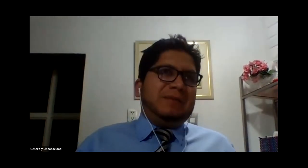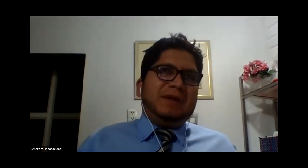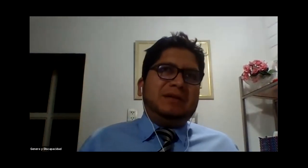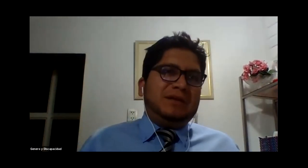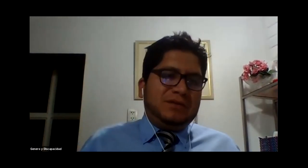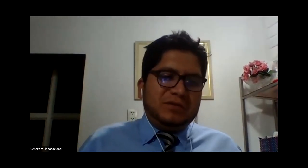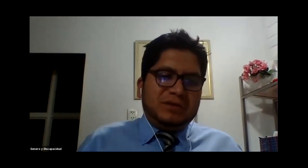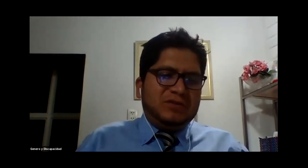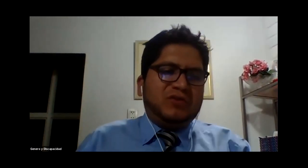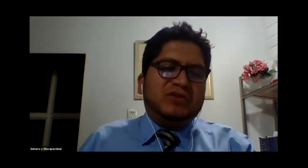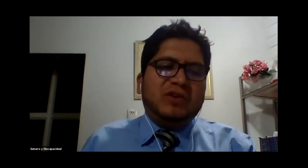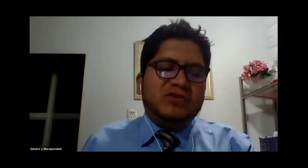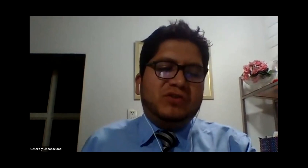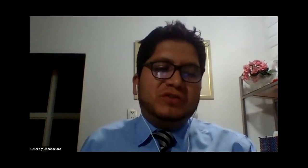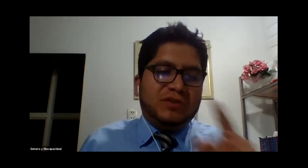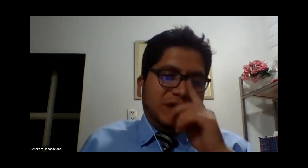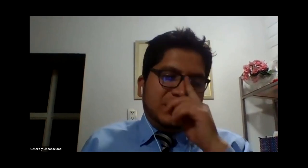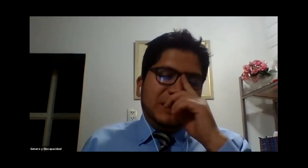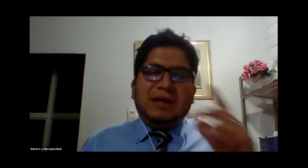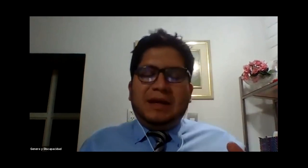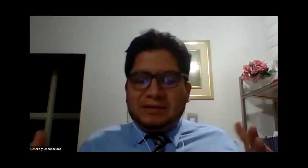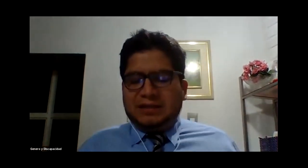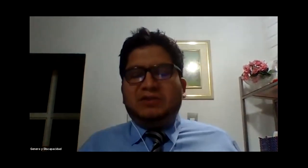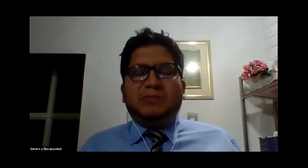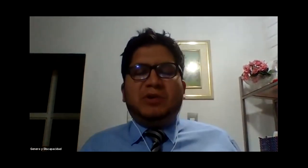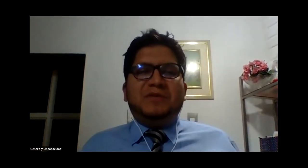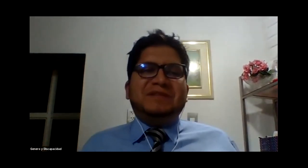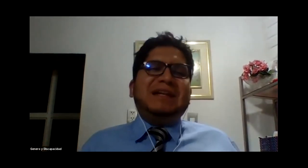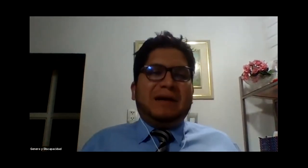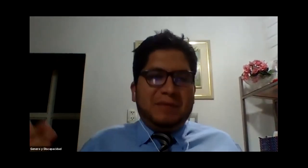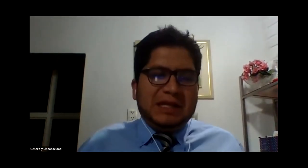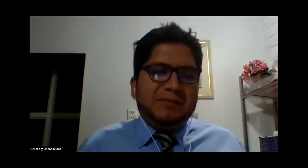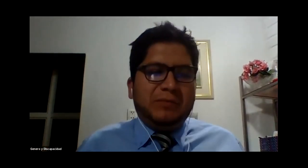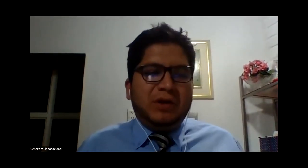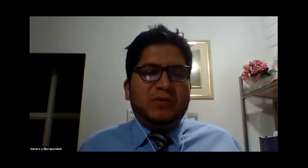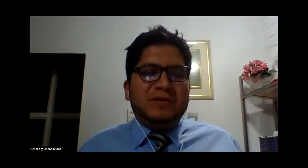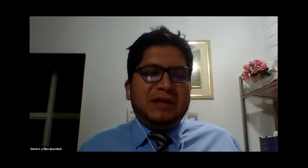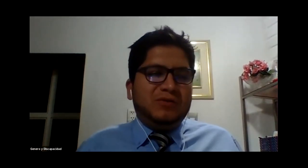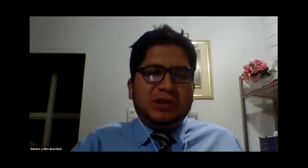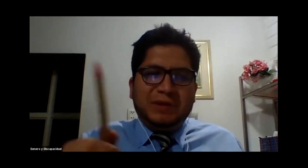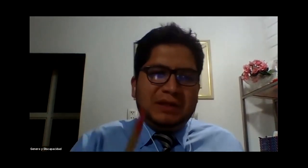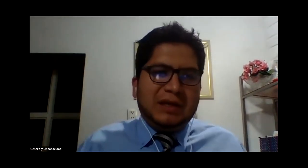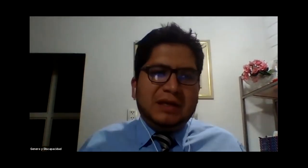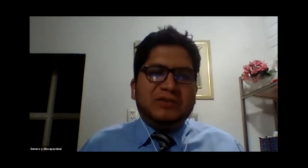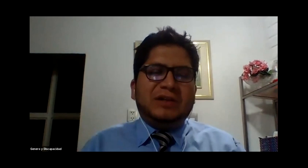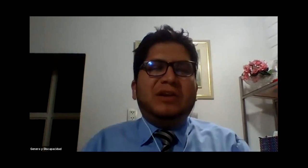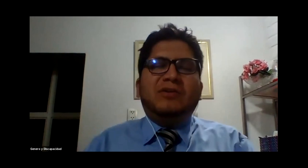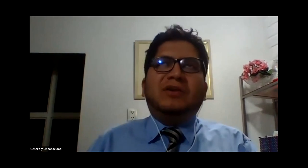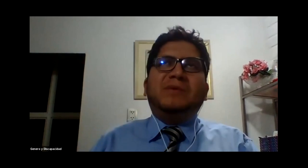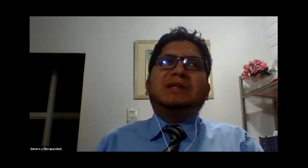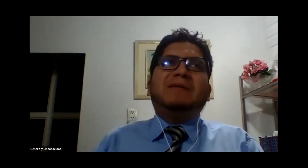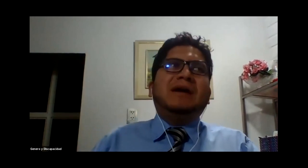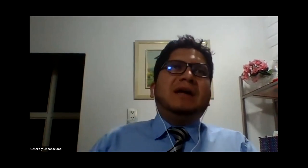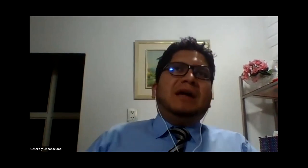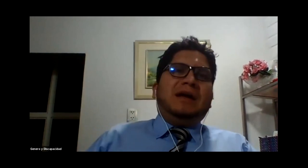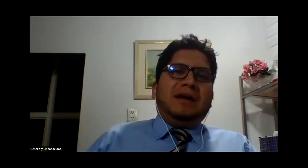prácticamente no sé si sus ojos son de 8 o 12 horas están dentro de poder judicial caminan puede poder publicidad y justamente ayer el rosario